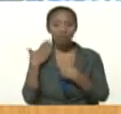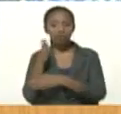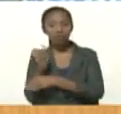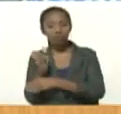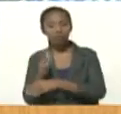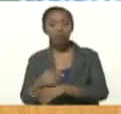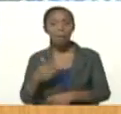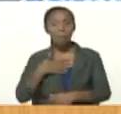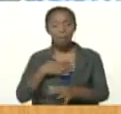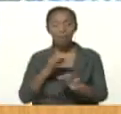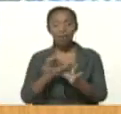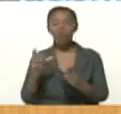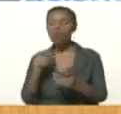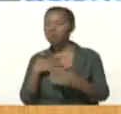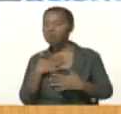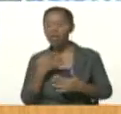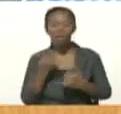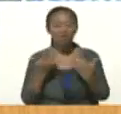Petro. ¿Dónde está mi teléfono?